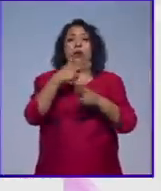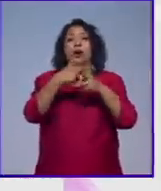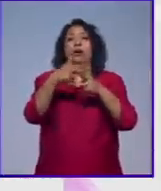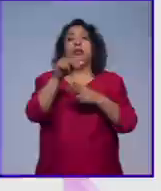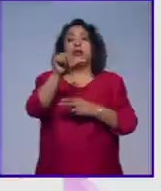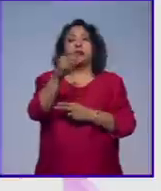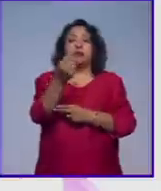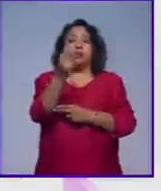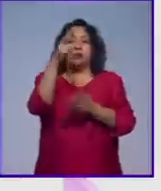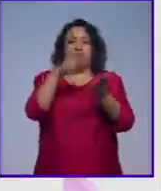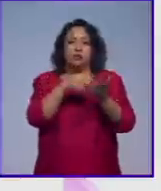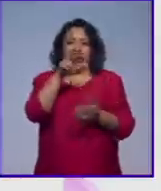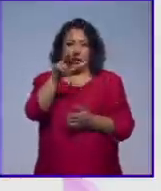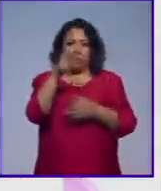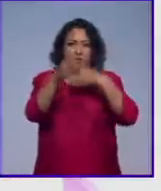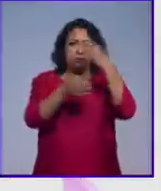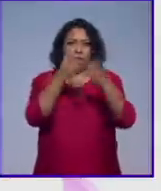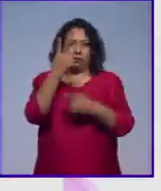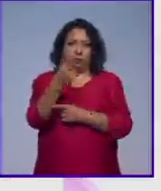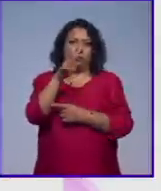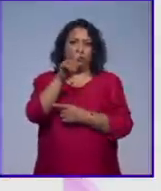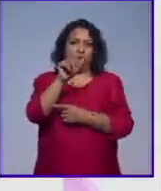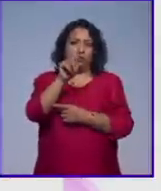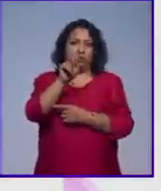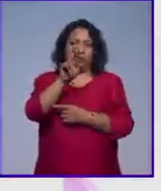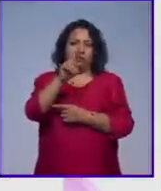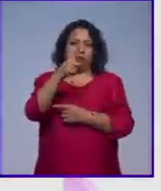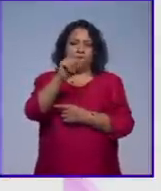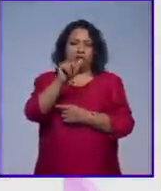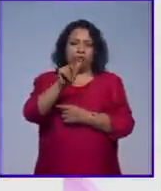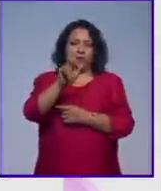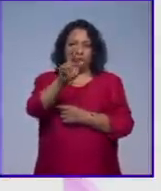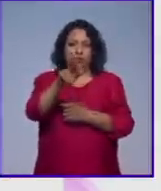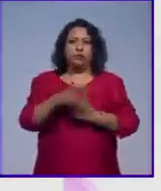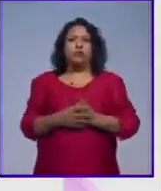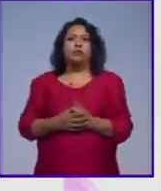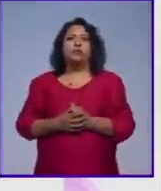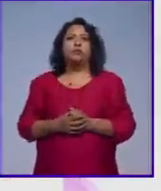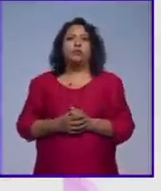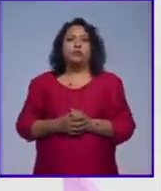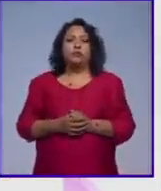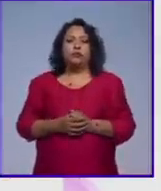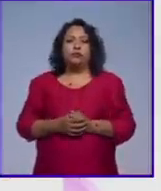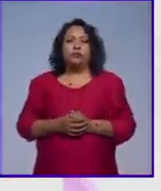de 2018. Noticias 22, Víctor Gaspar.